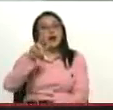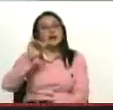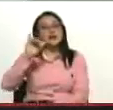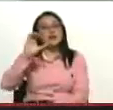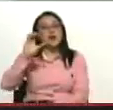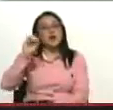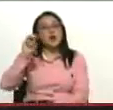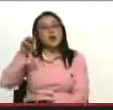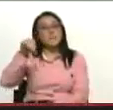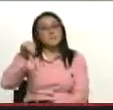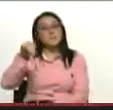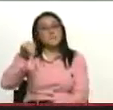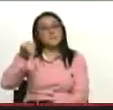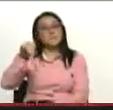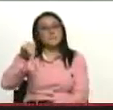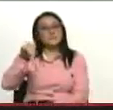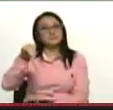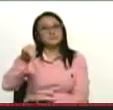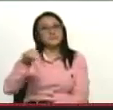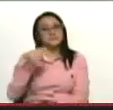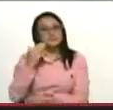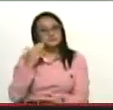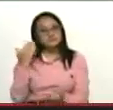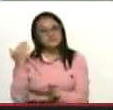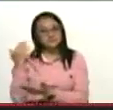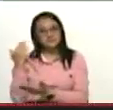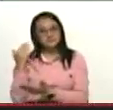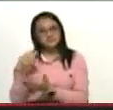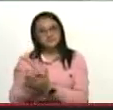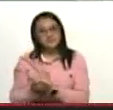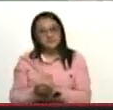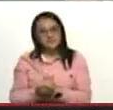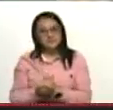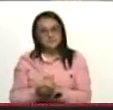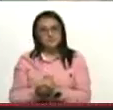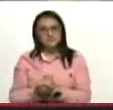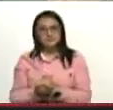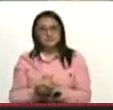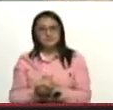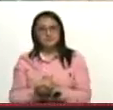y parte de la genialidad